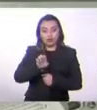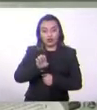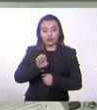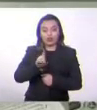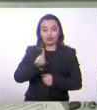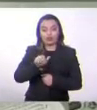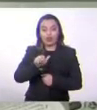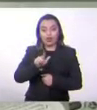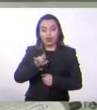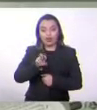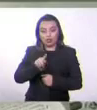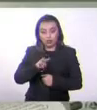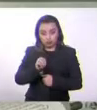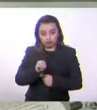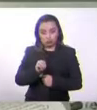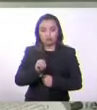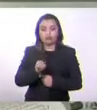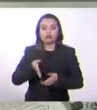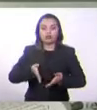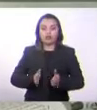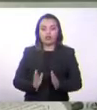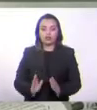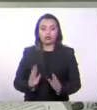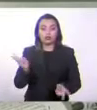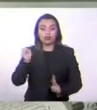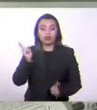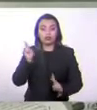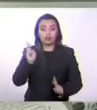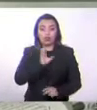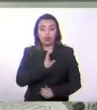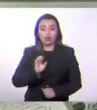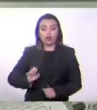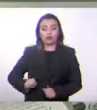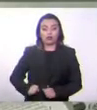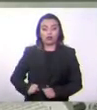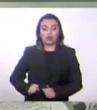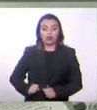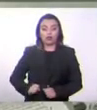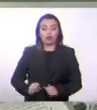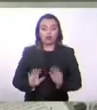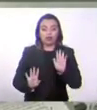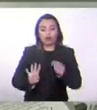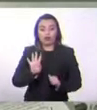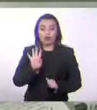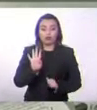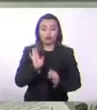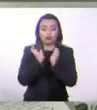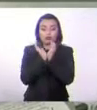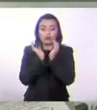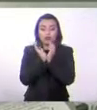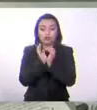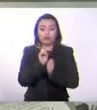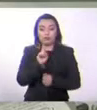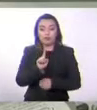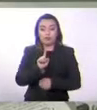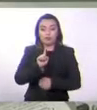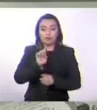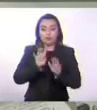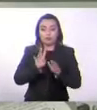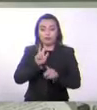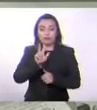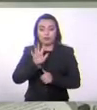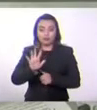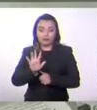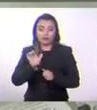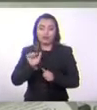1935. Estudió en el Colegio Externado de San José de los Jesuitas y en 1953